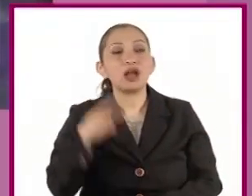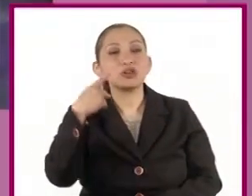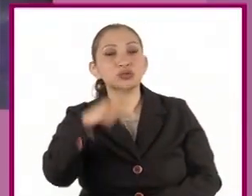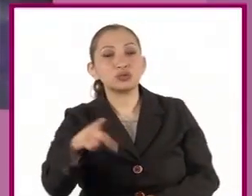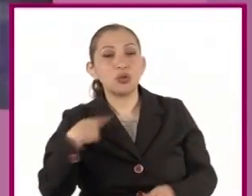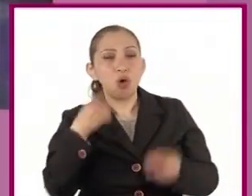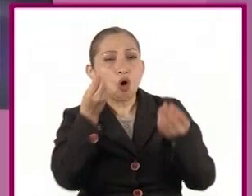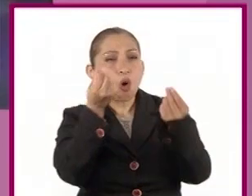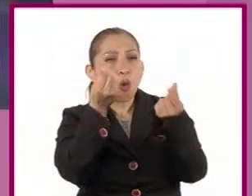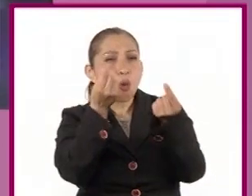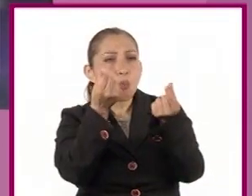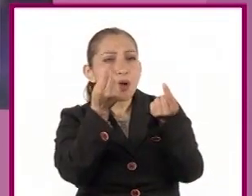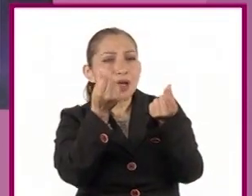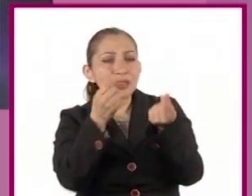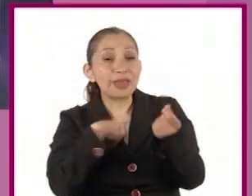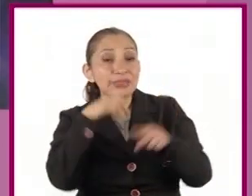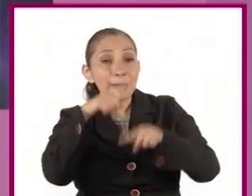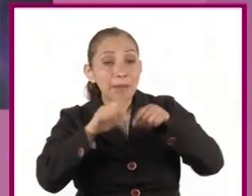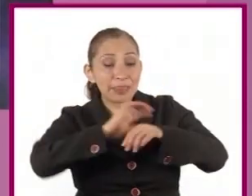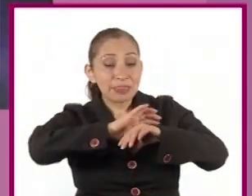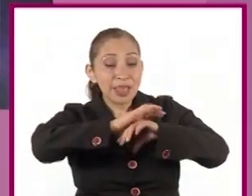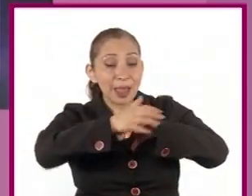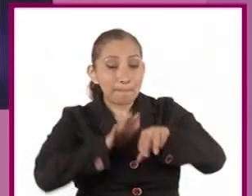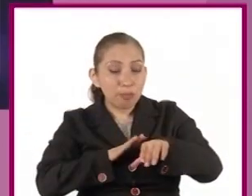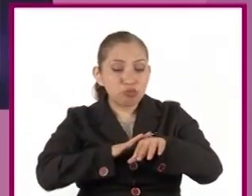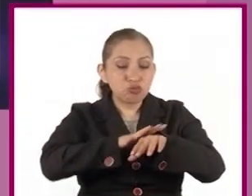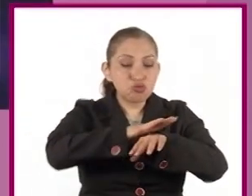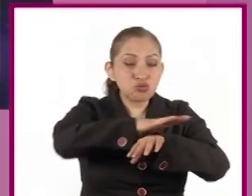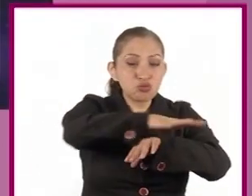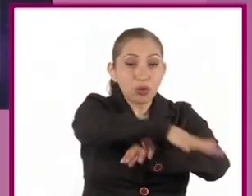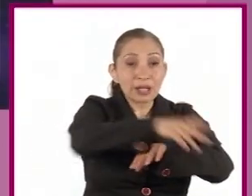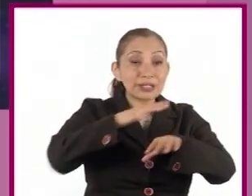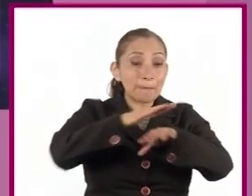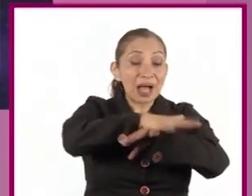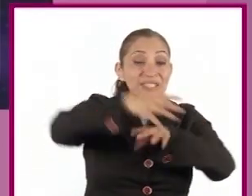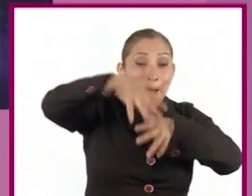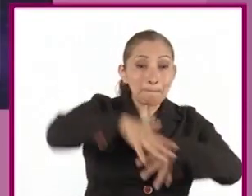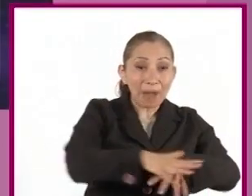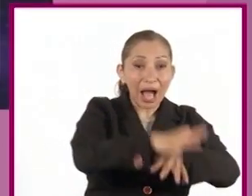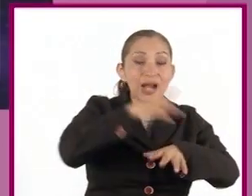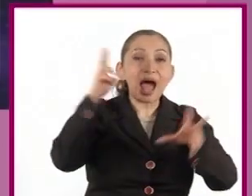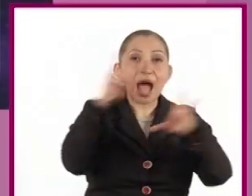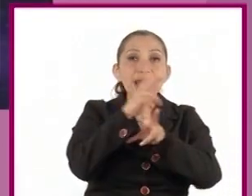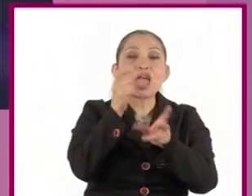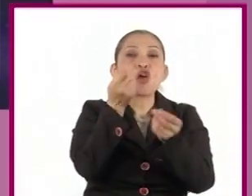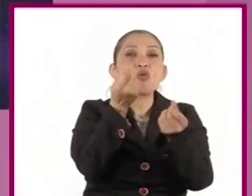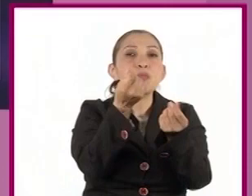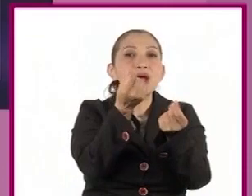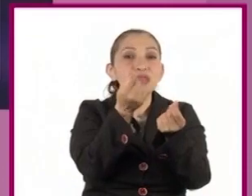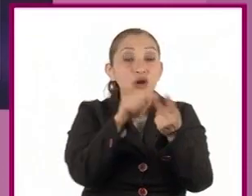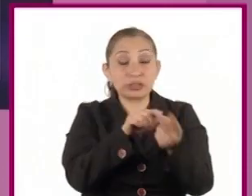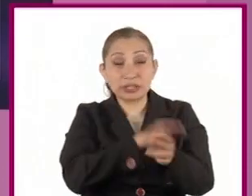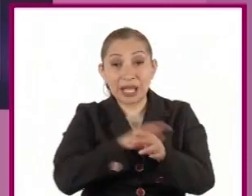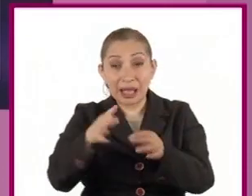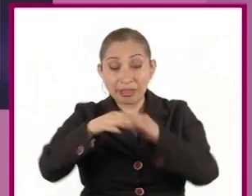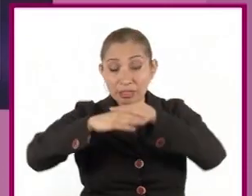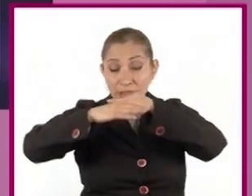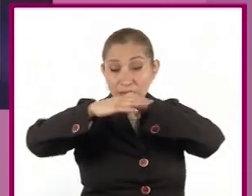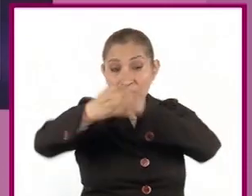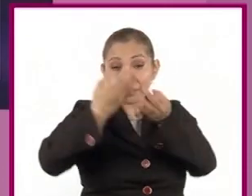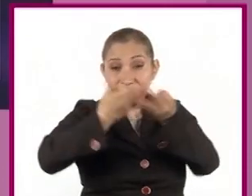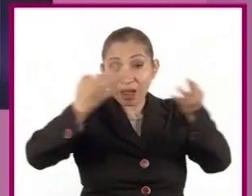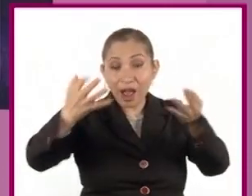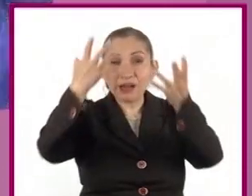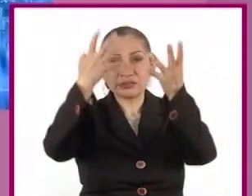contenido de humedad depende de la superficie por la que atraviesan. Si cruzan por el mar, son vientos húmedos. Si lo hacen por continente,